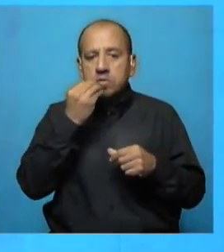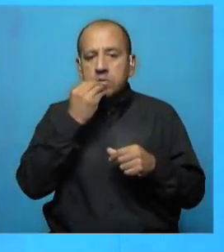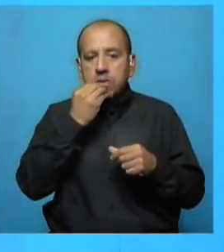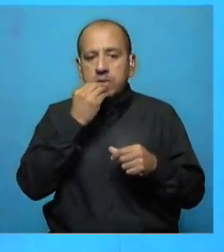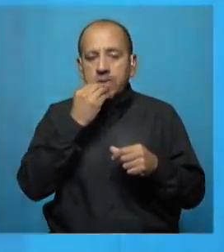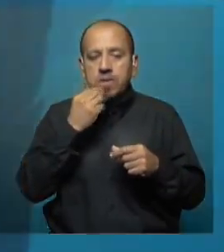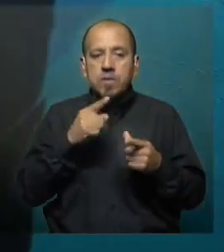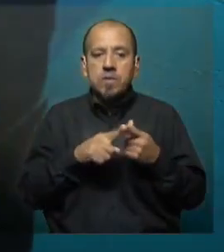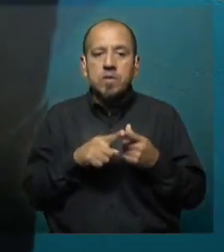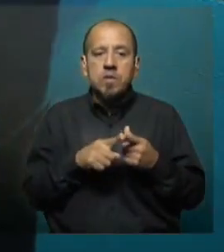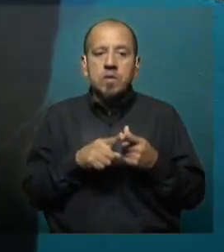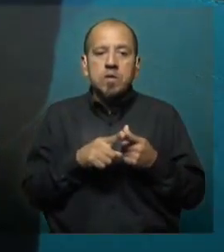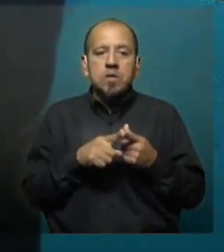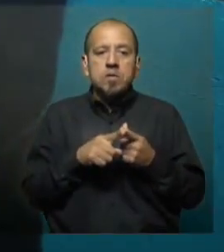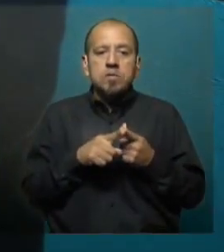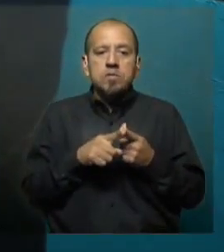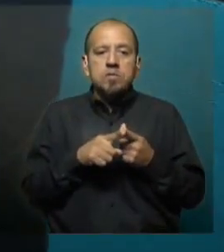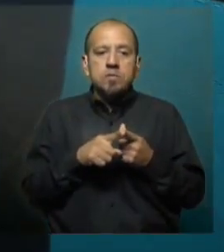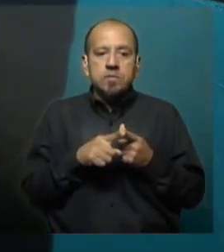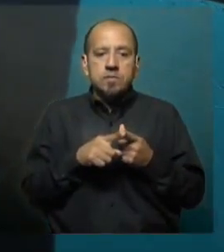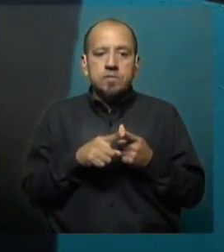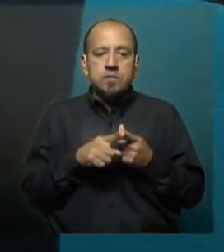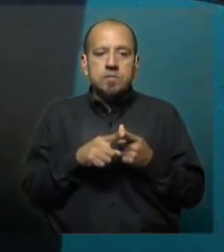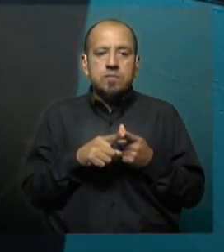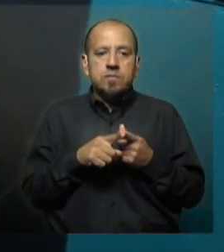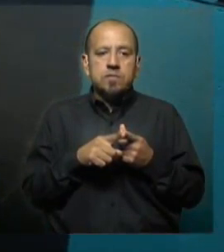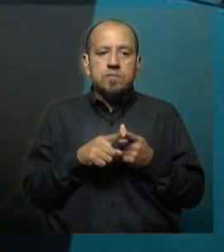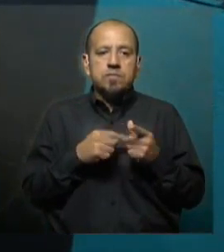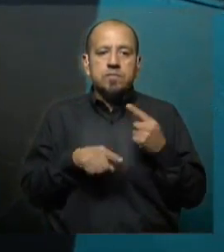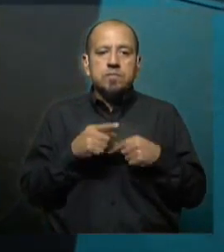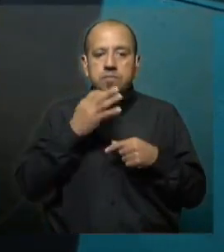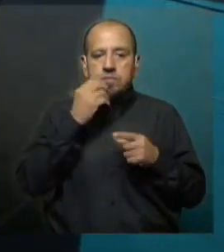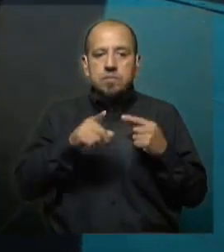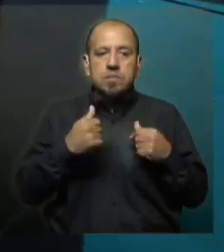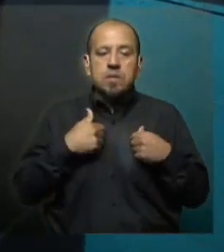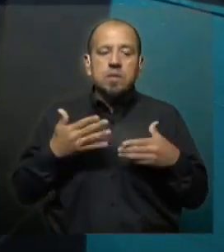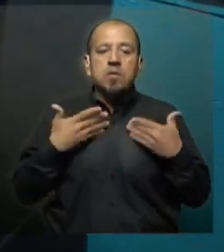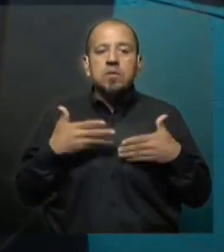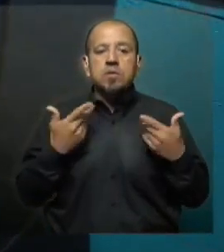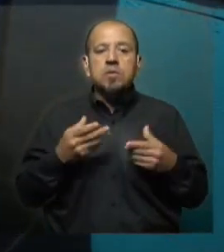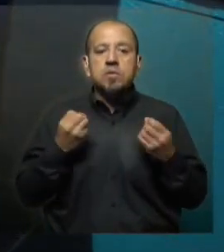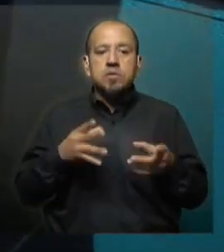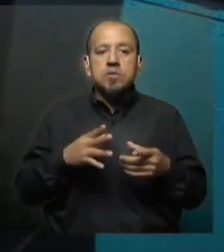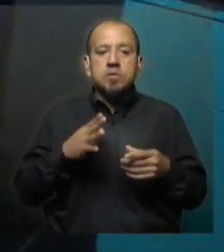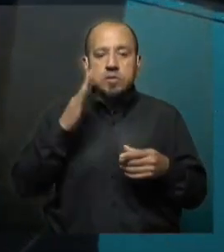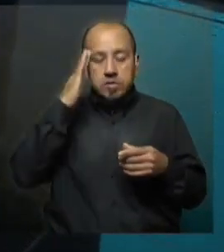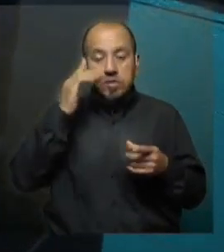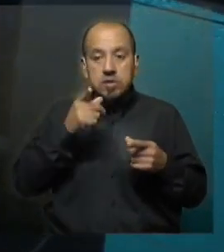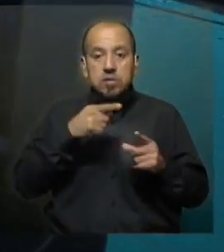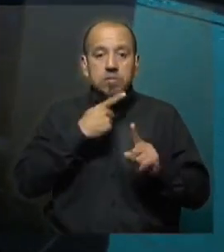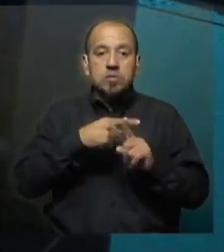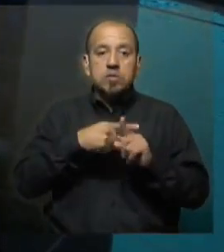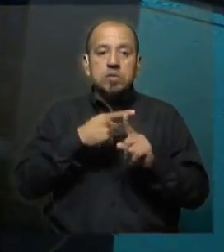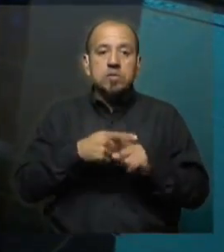para ahora para las fiestas y está buena me voy a poner contento porque sé que tiene un impacto positivo en